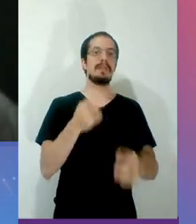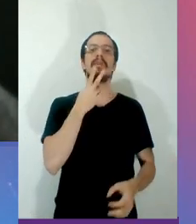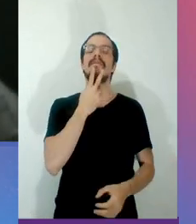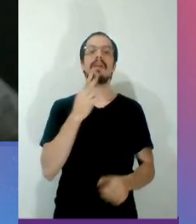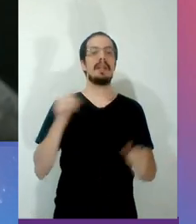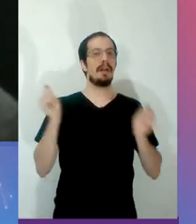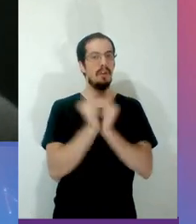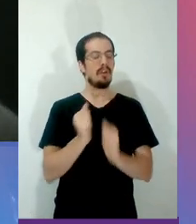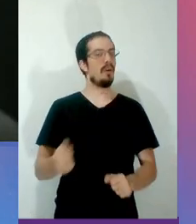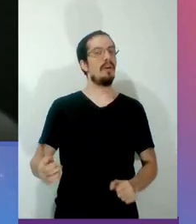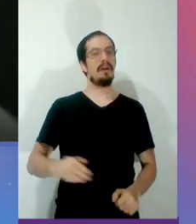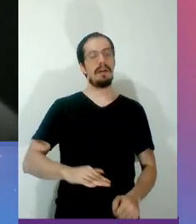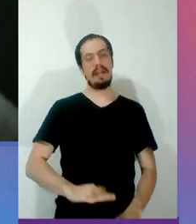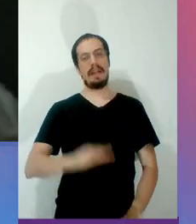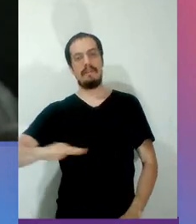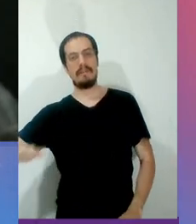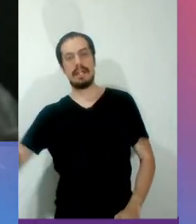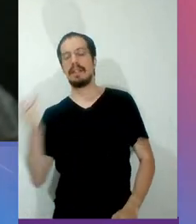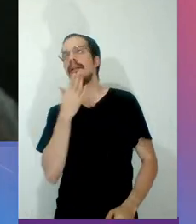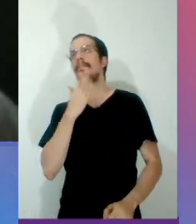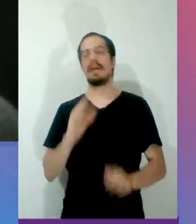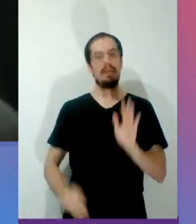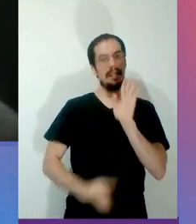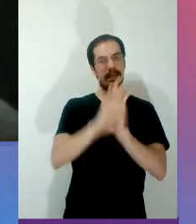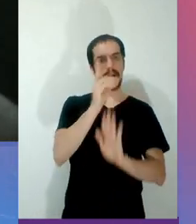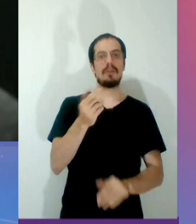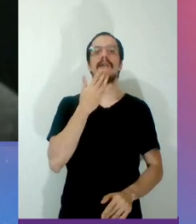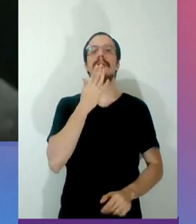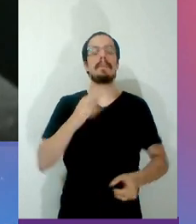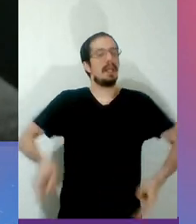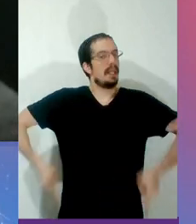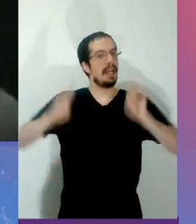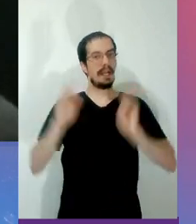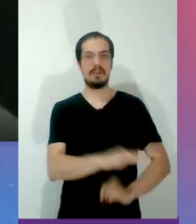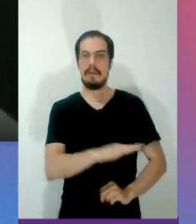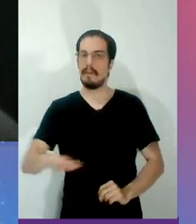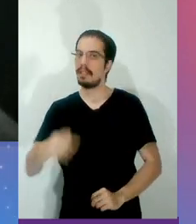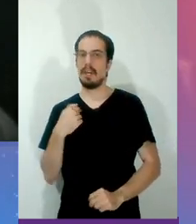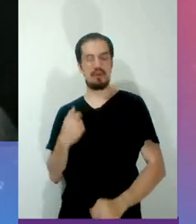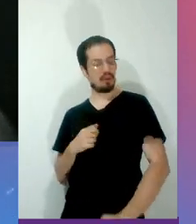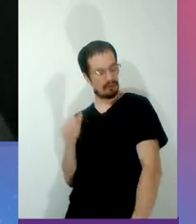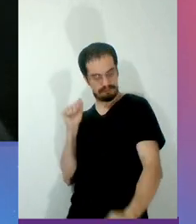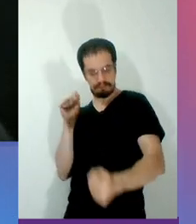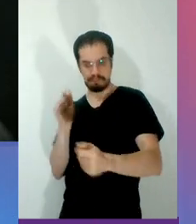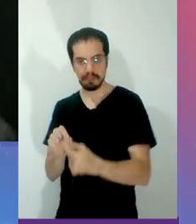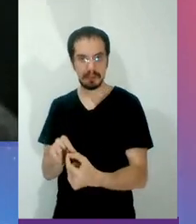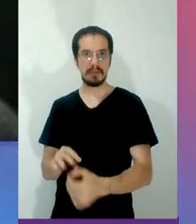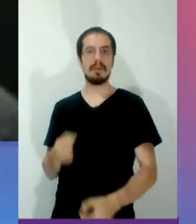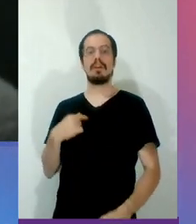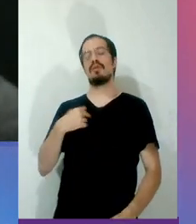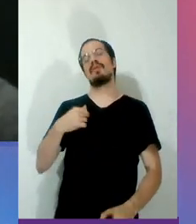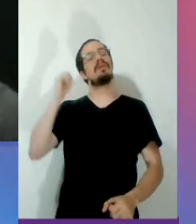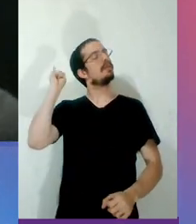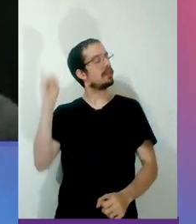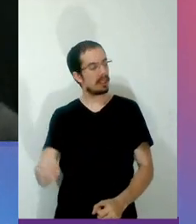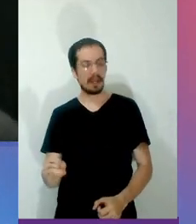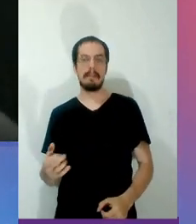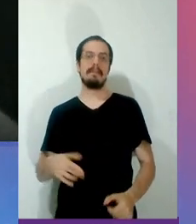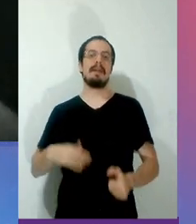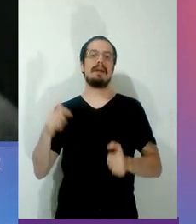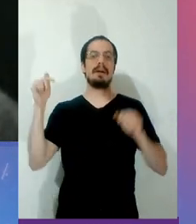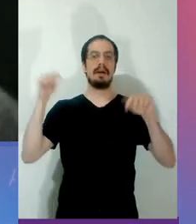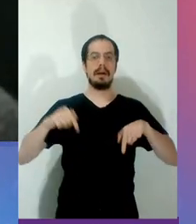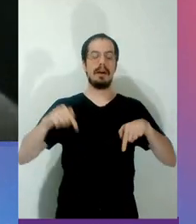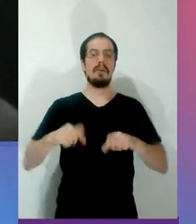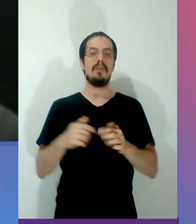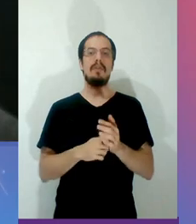con los derechos de la infancia, y voy a estar permanentemente, como le decía yo,